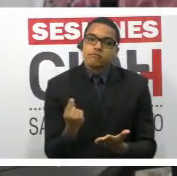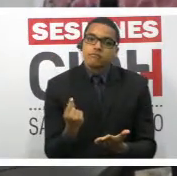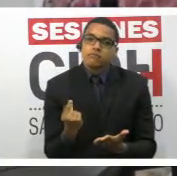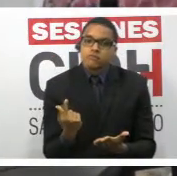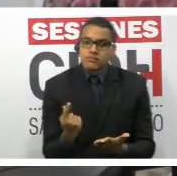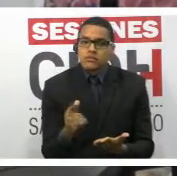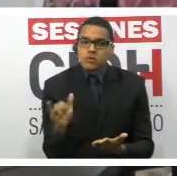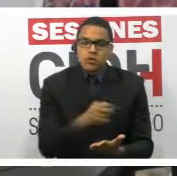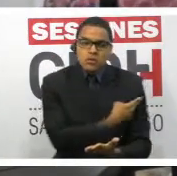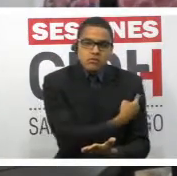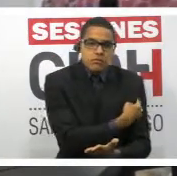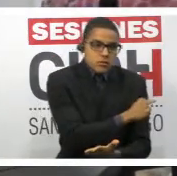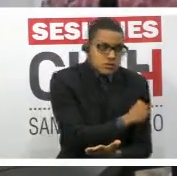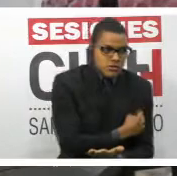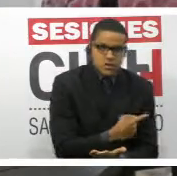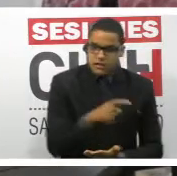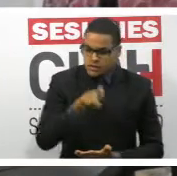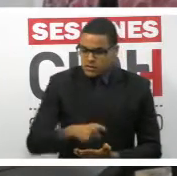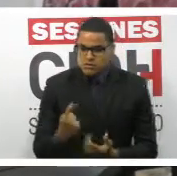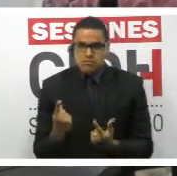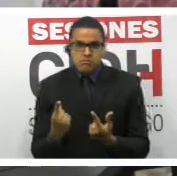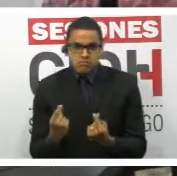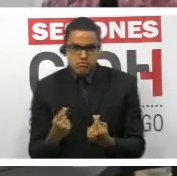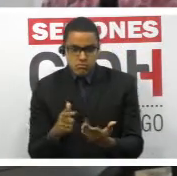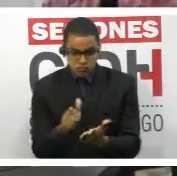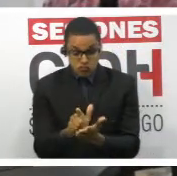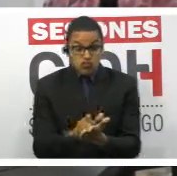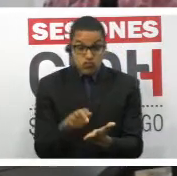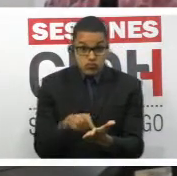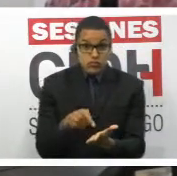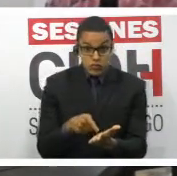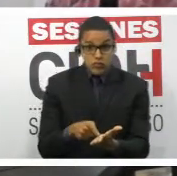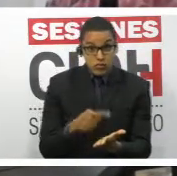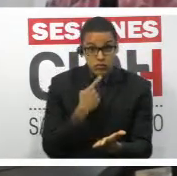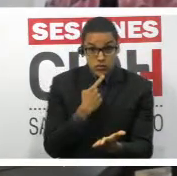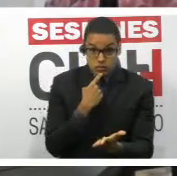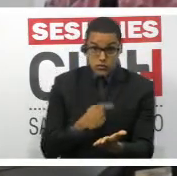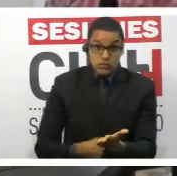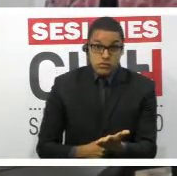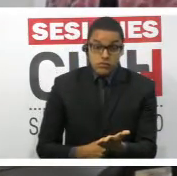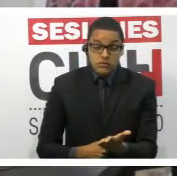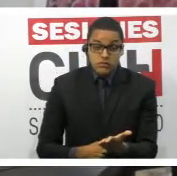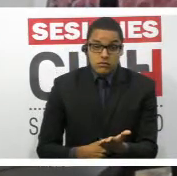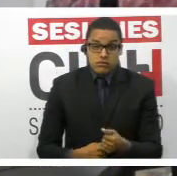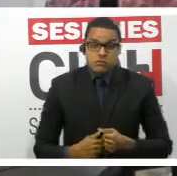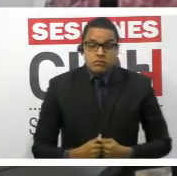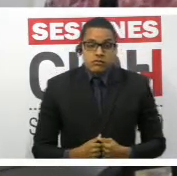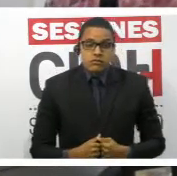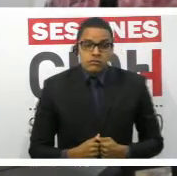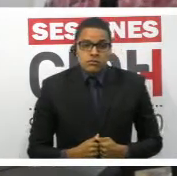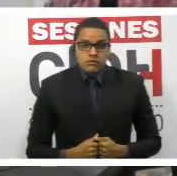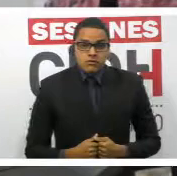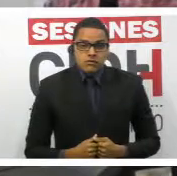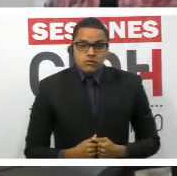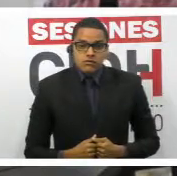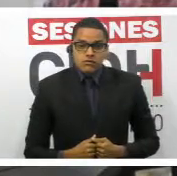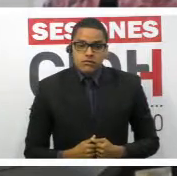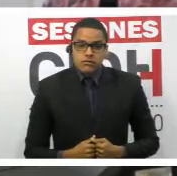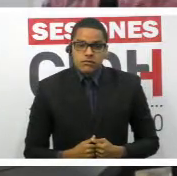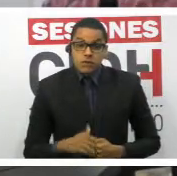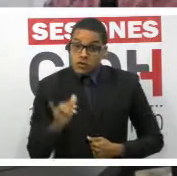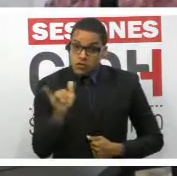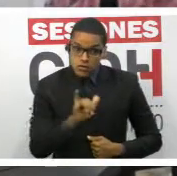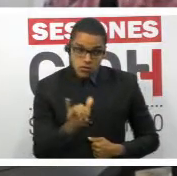con discapacidad igualmente hay recomendaciones puntuales para el acceso estructural y el acceso al